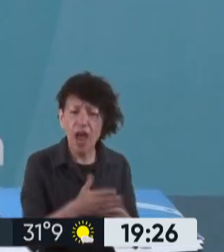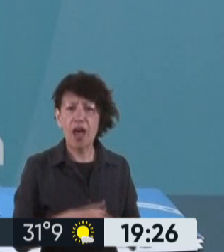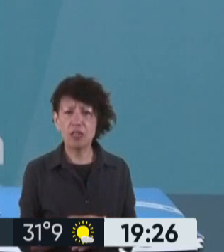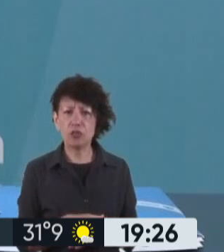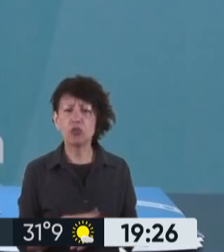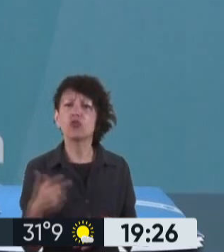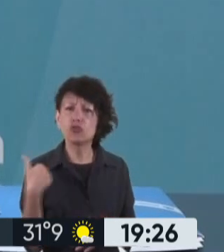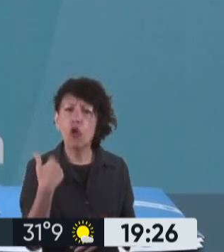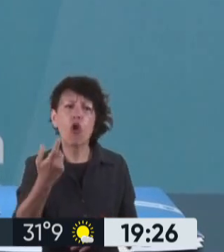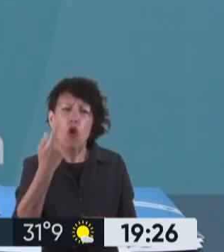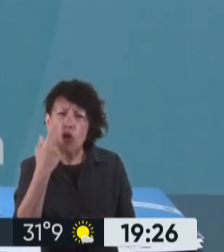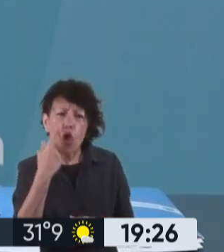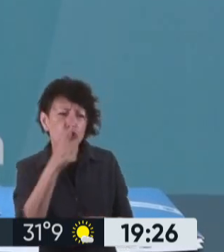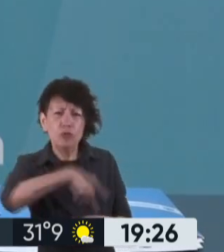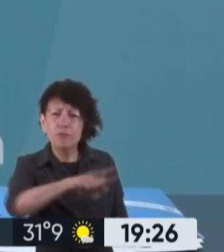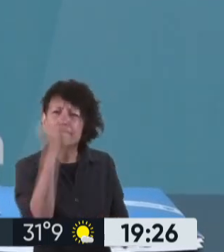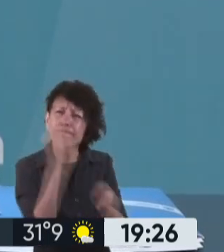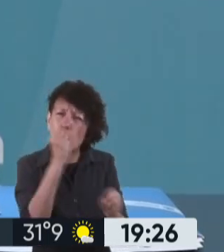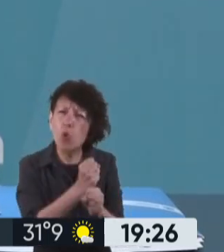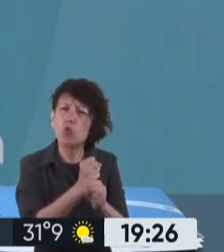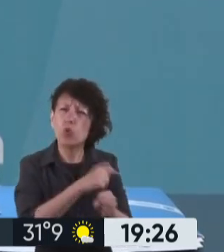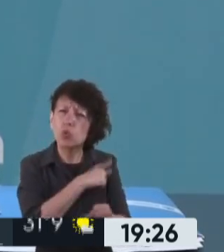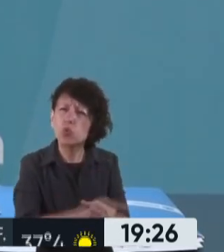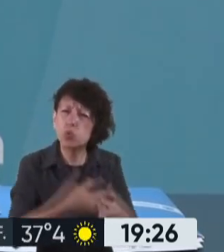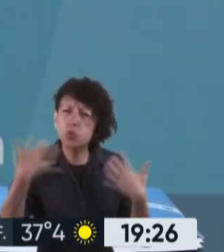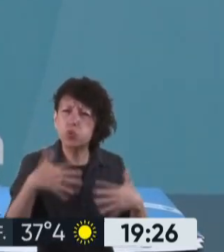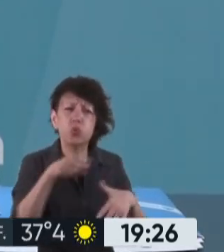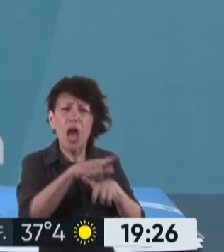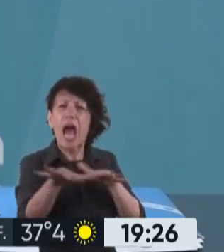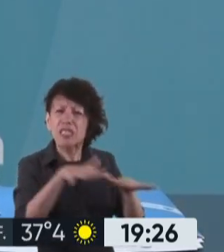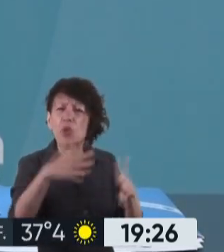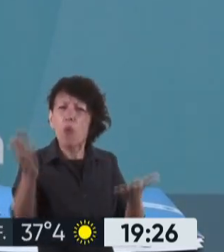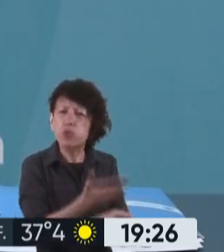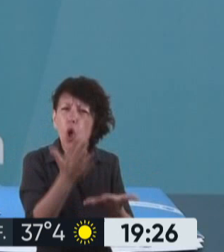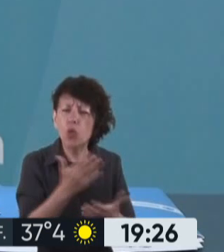la enorme capacidad de trabajo a partir de desarrollar actividades productivas,